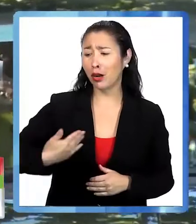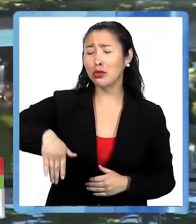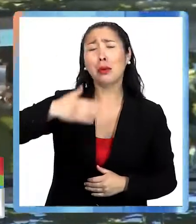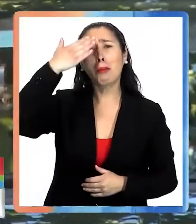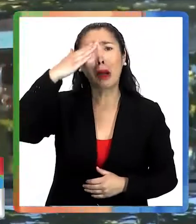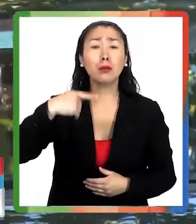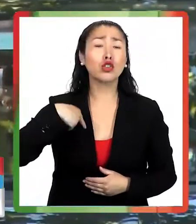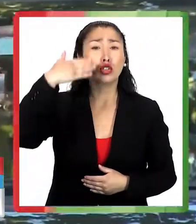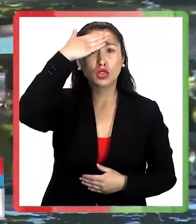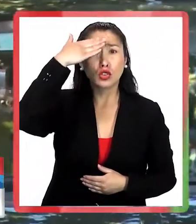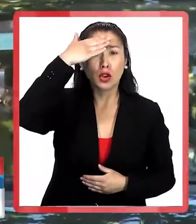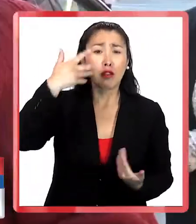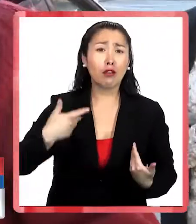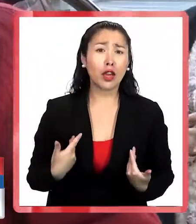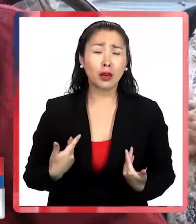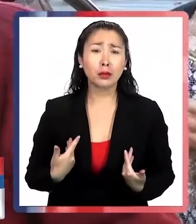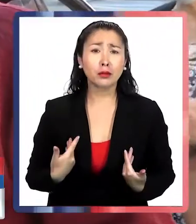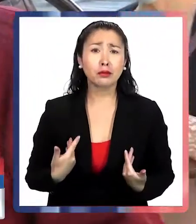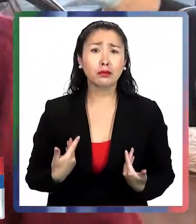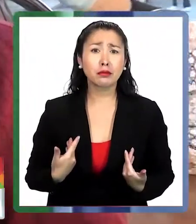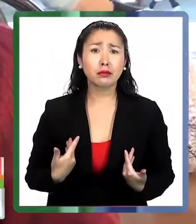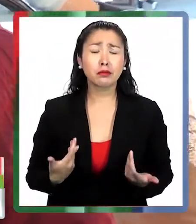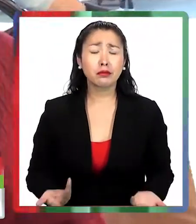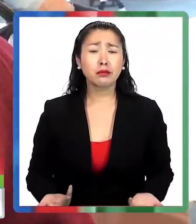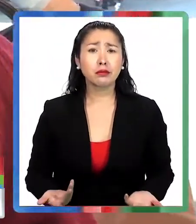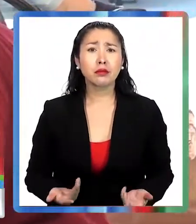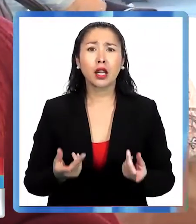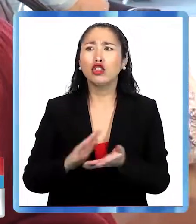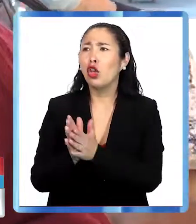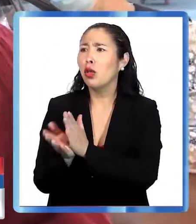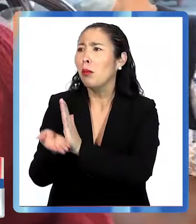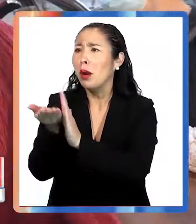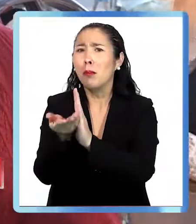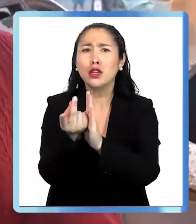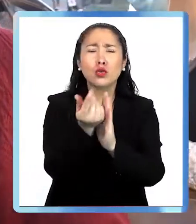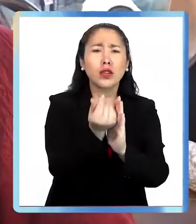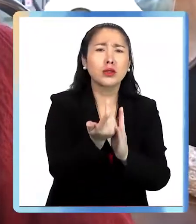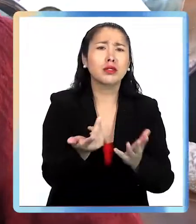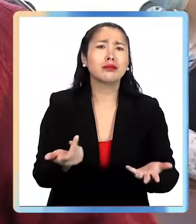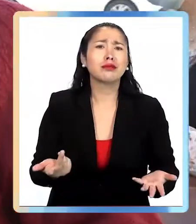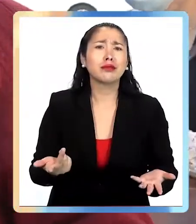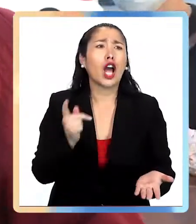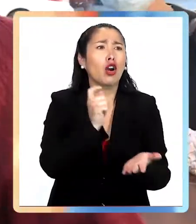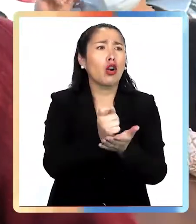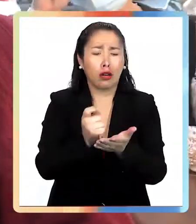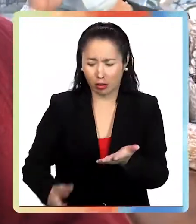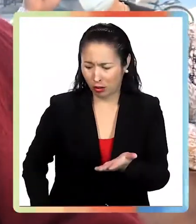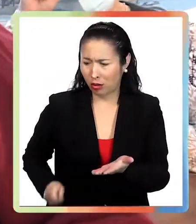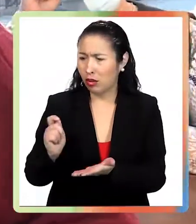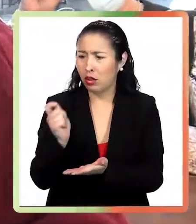todos enfermos, puta. ¿Tú cómo lo están subiendo las cosas? No hay ya qué comprar